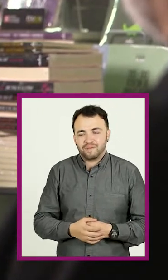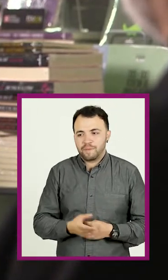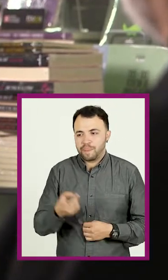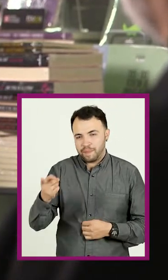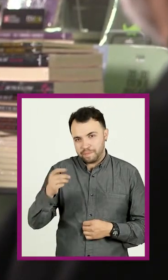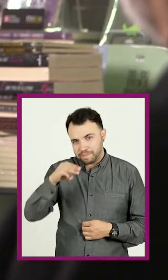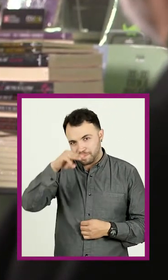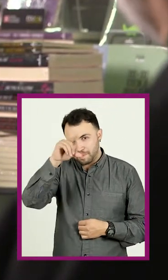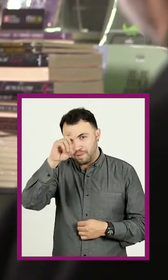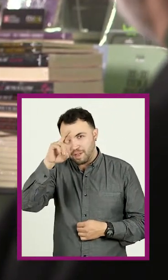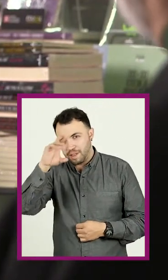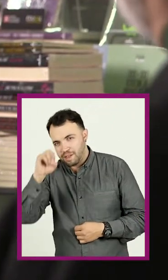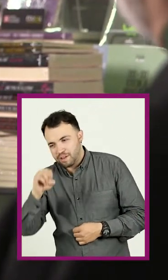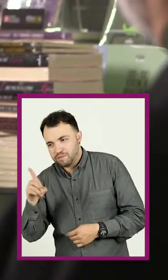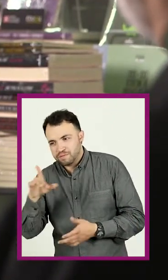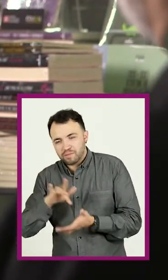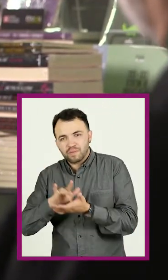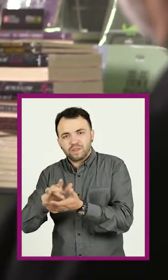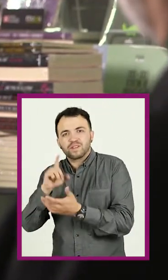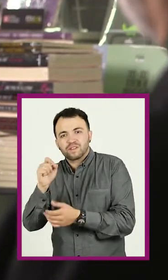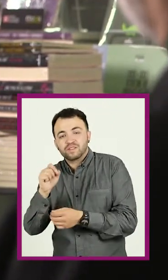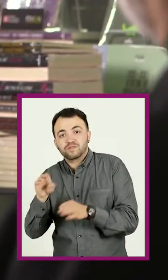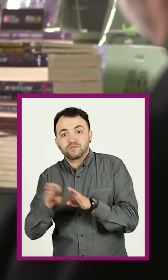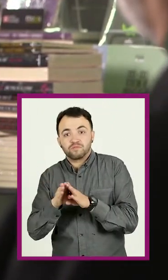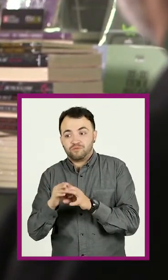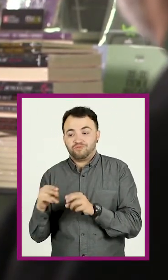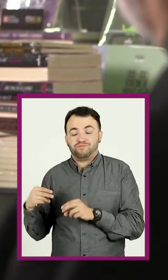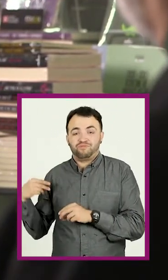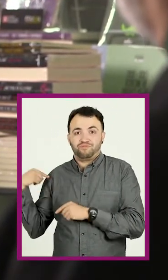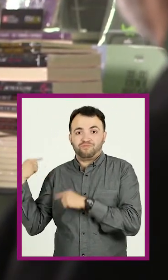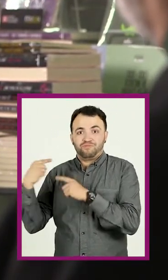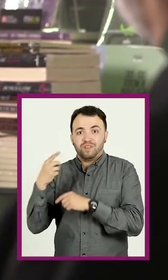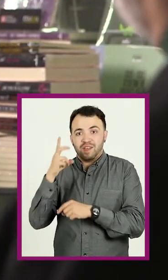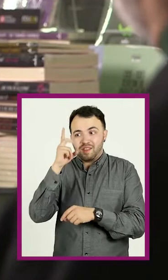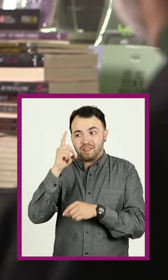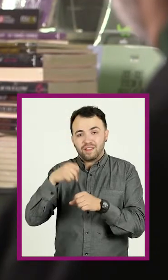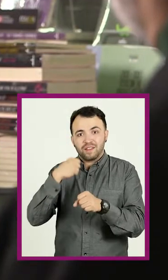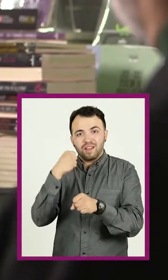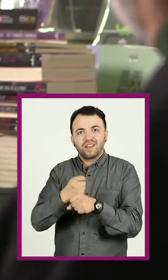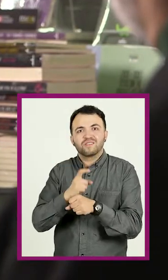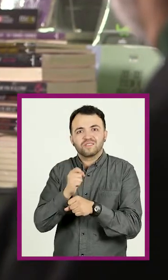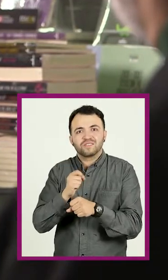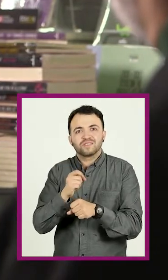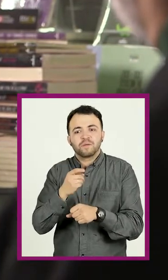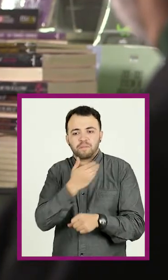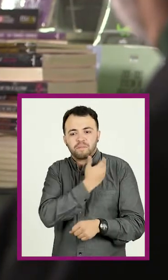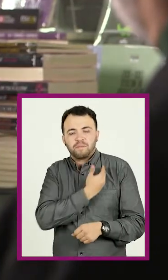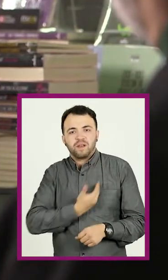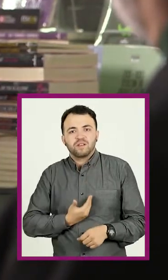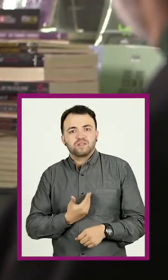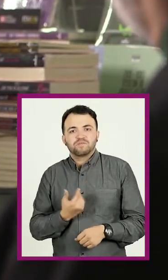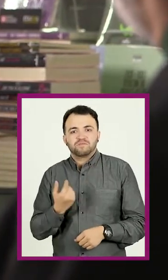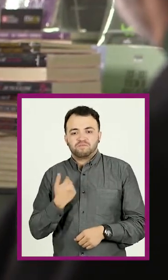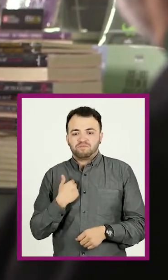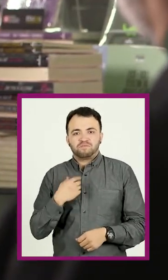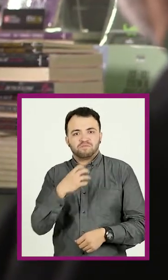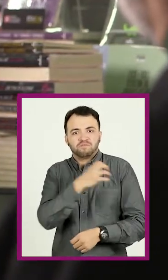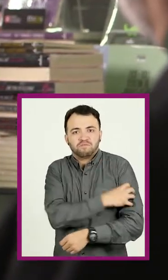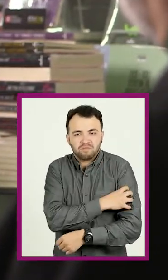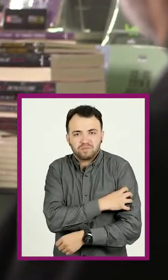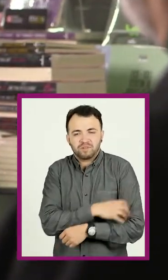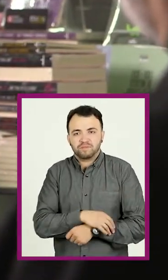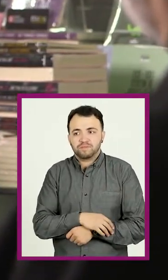poder terminar con una dictadura de más de 30 años, le daba buenas razones